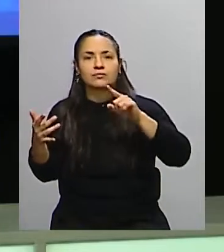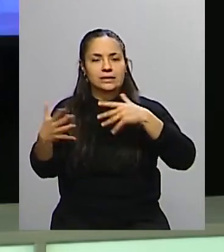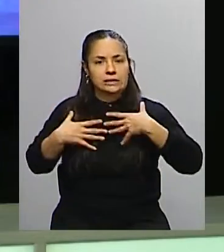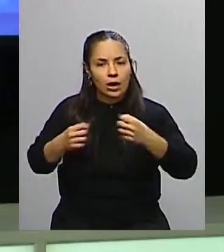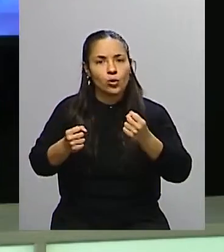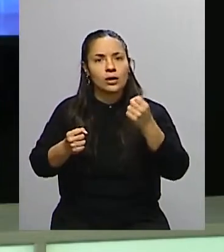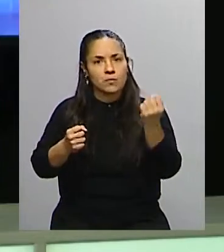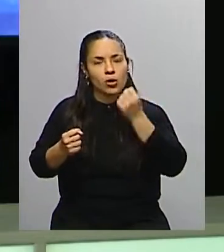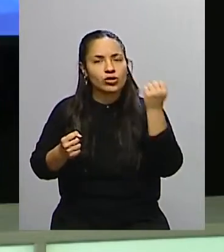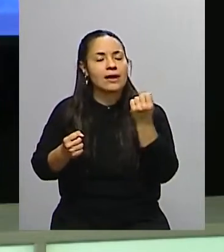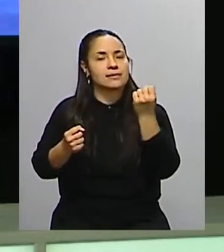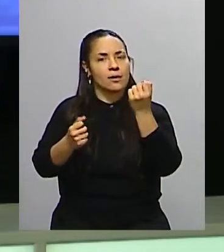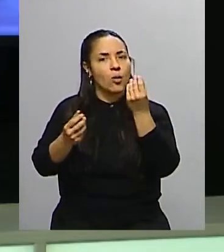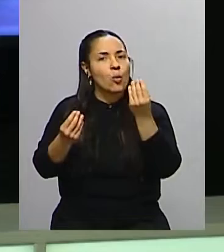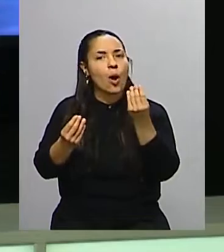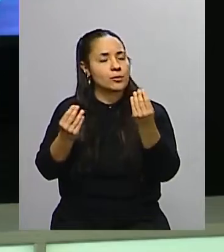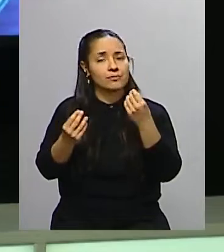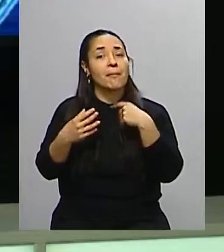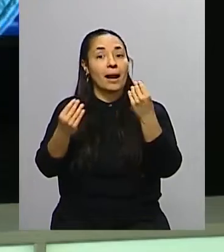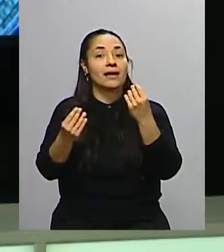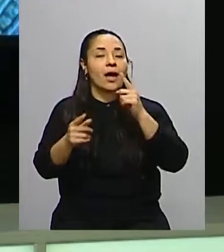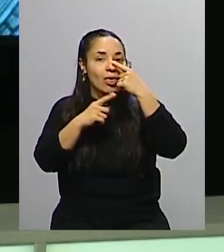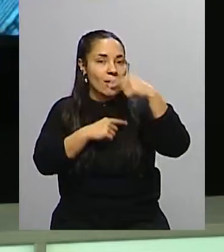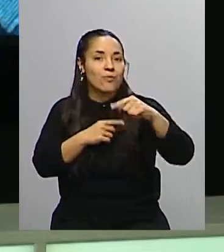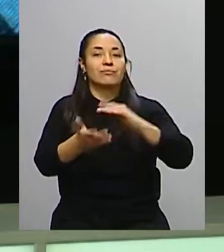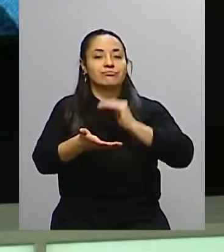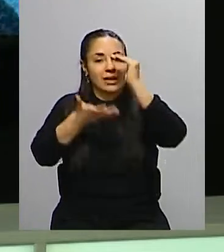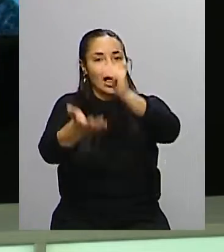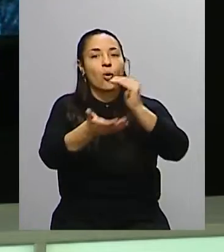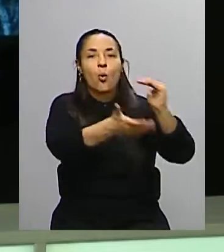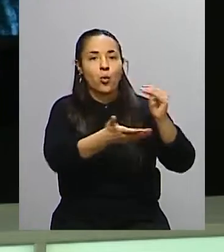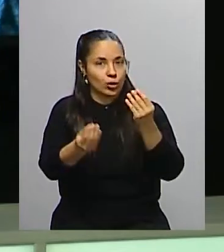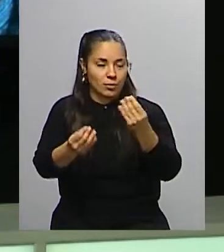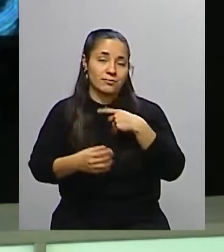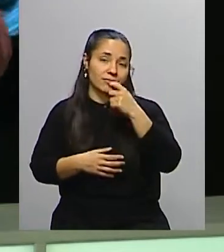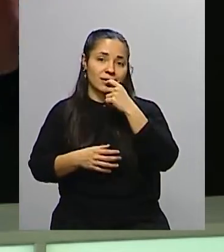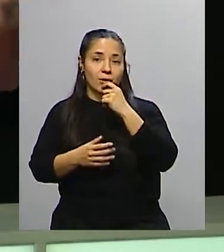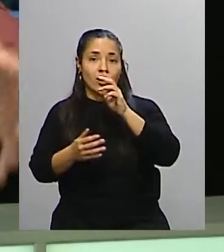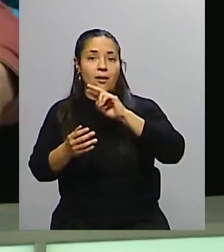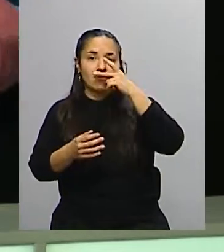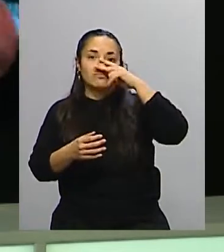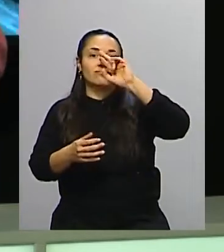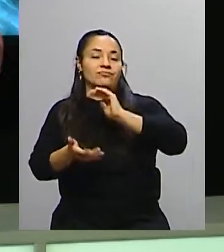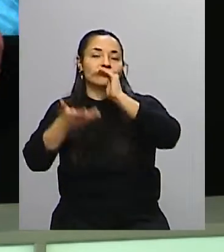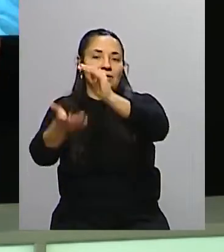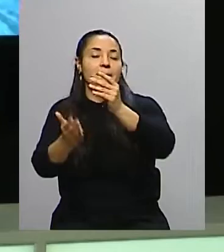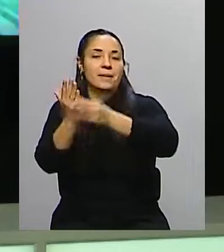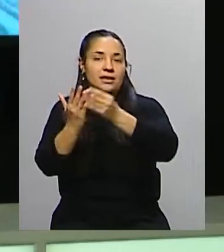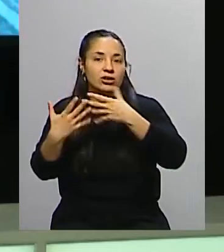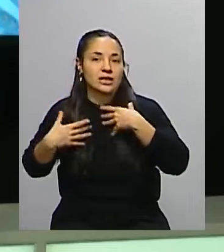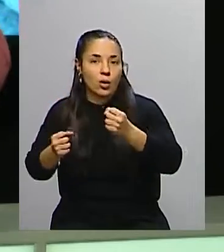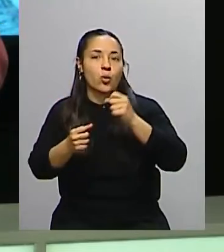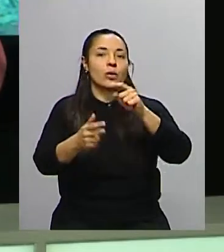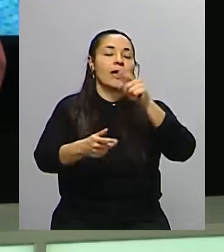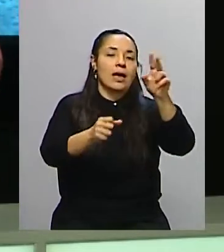para después poder asignar recursos. En última instancia se asignan recursos en las altas esferas a un Ministerio de Salud, a un Ministerio de